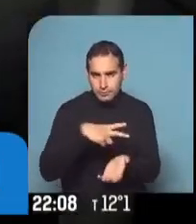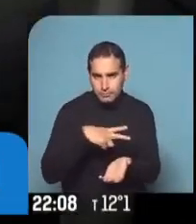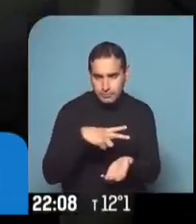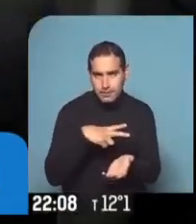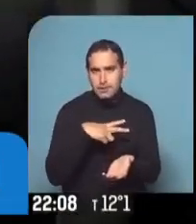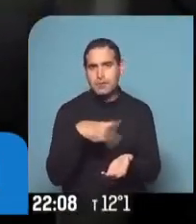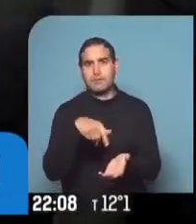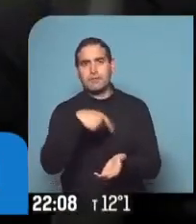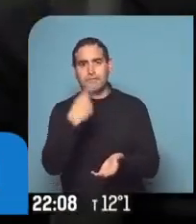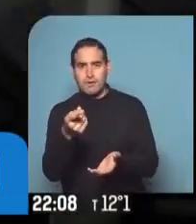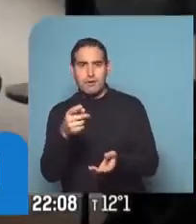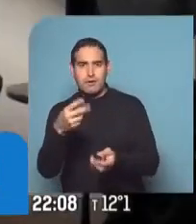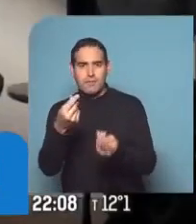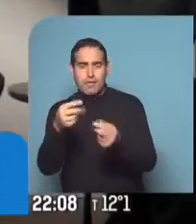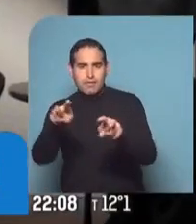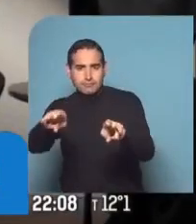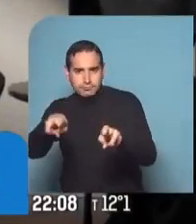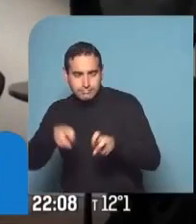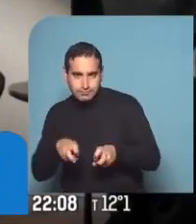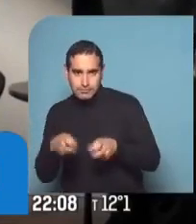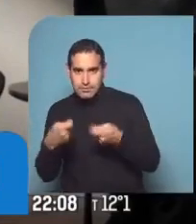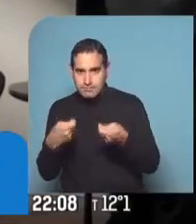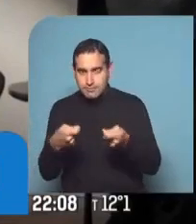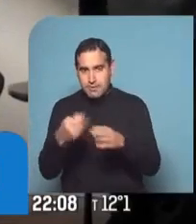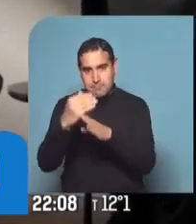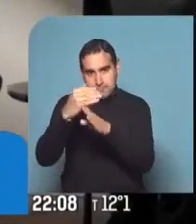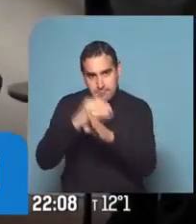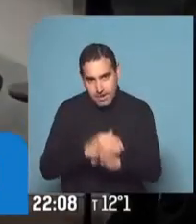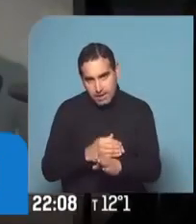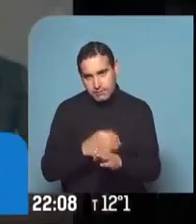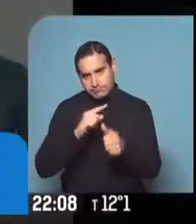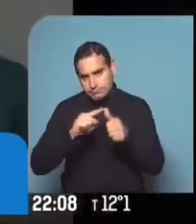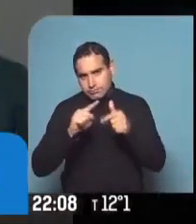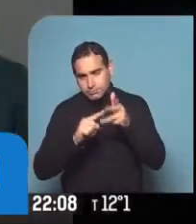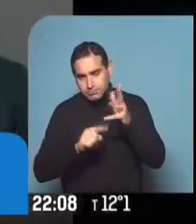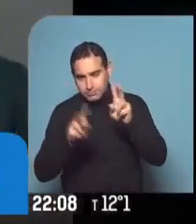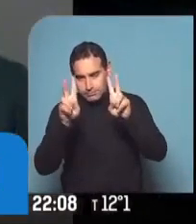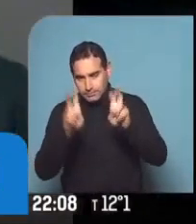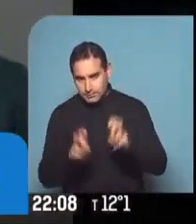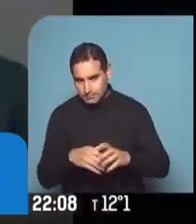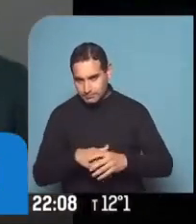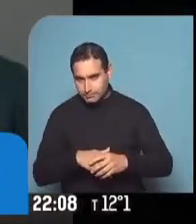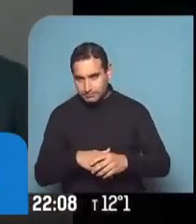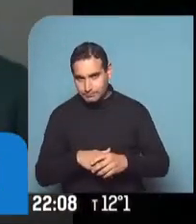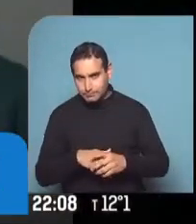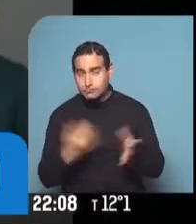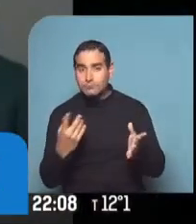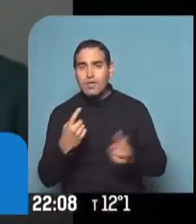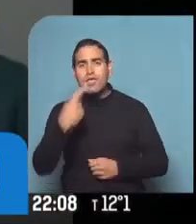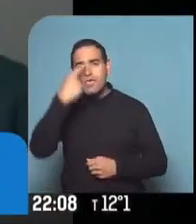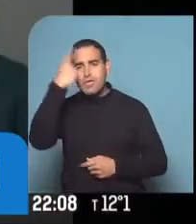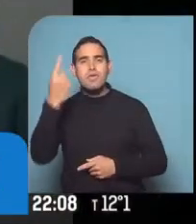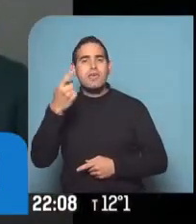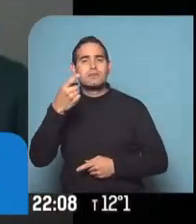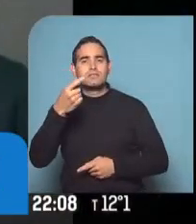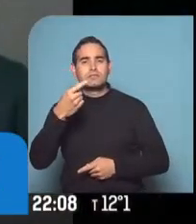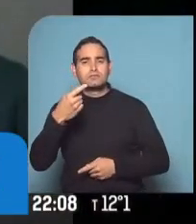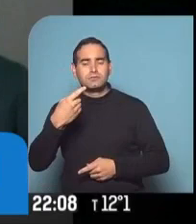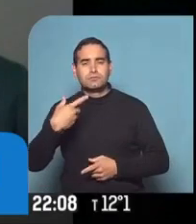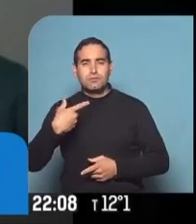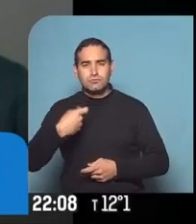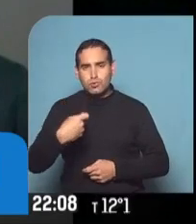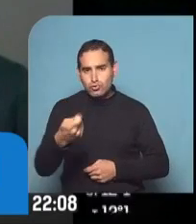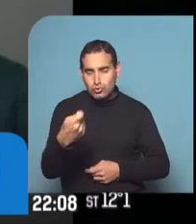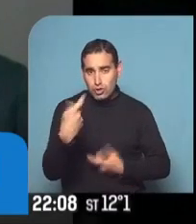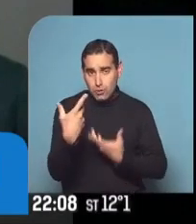déficit y reforma fiscal entre las prioridades de la agenda. Y la iniciativa de seguridad social fue